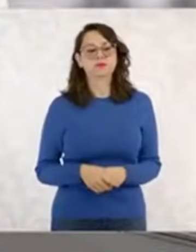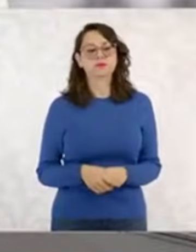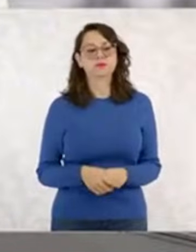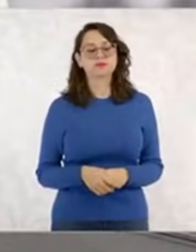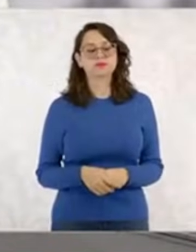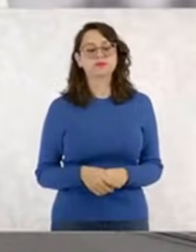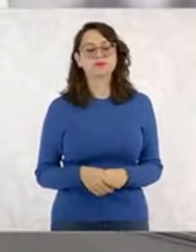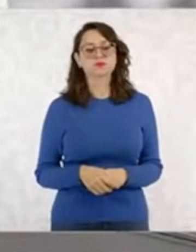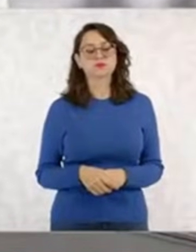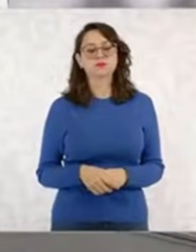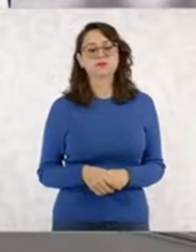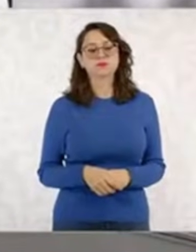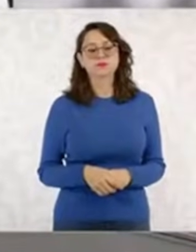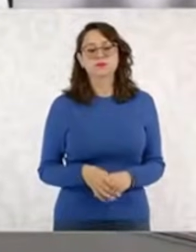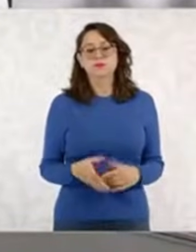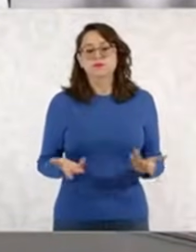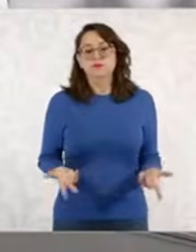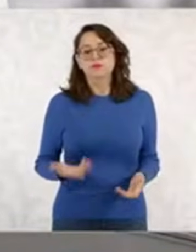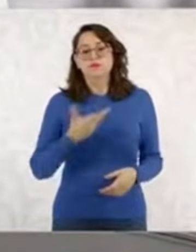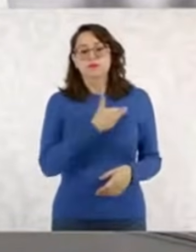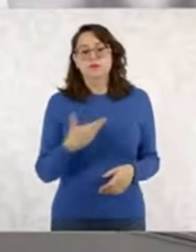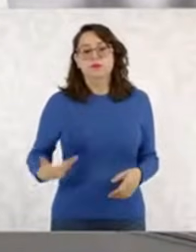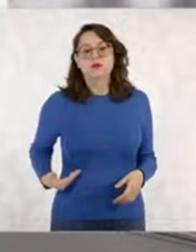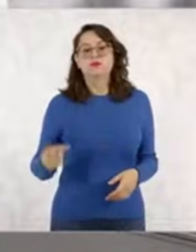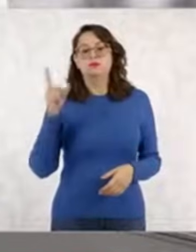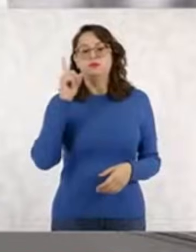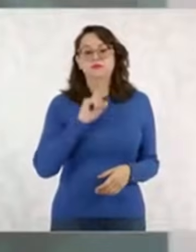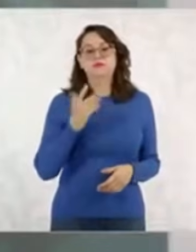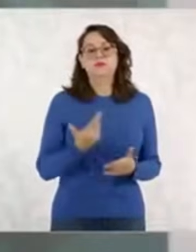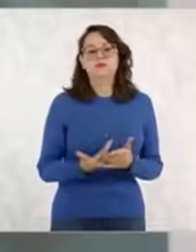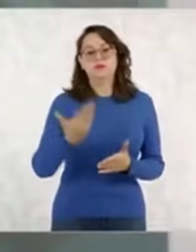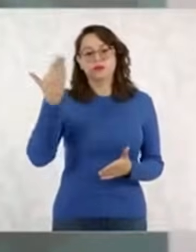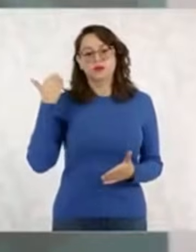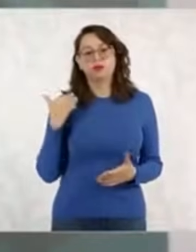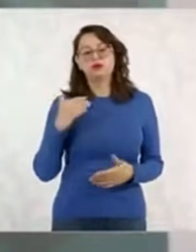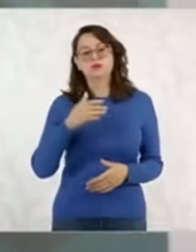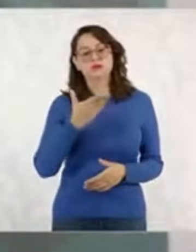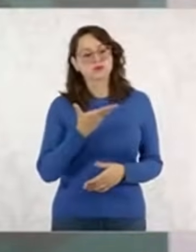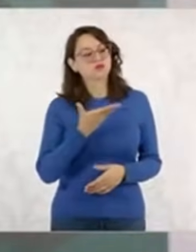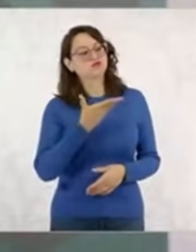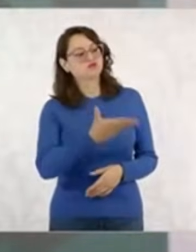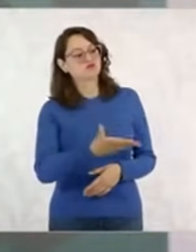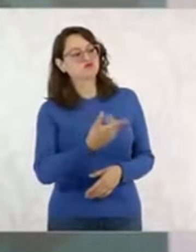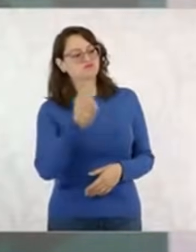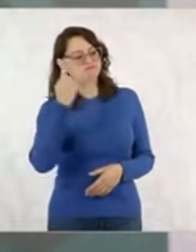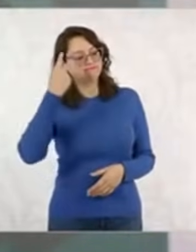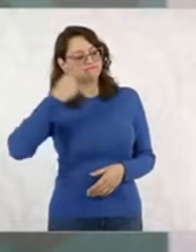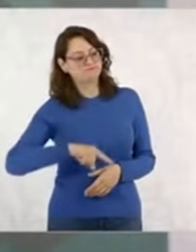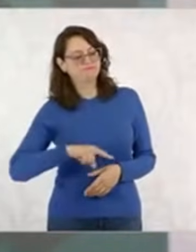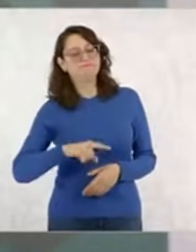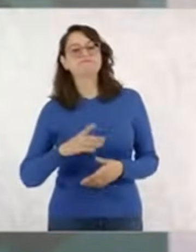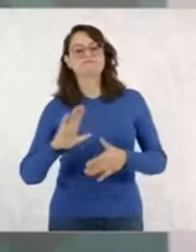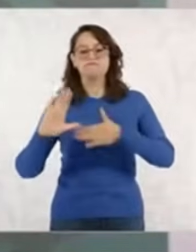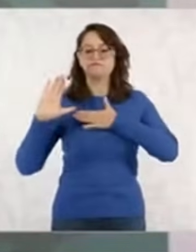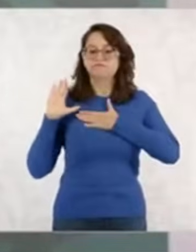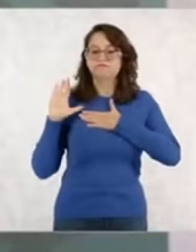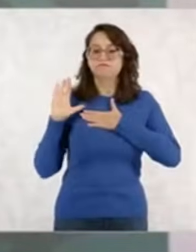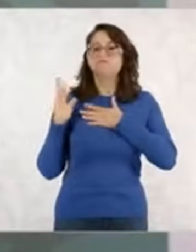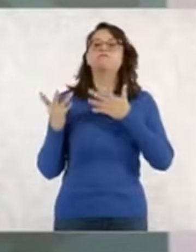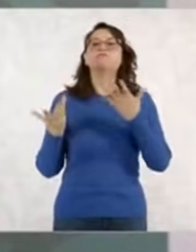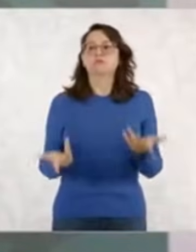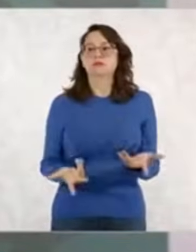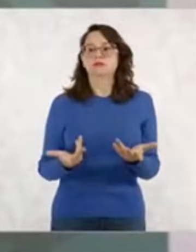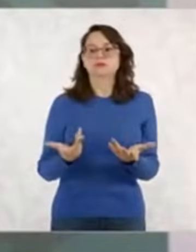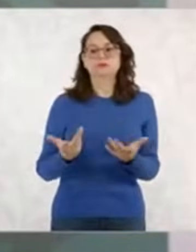Presidenta, que usted, como nos dio la instrucción, asumió ese compromiso y también nos pidió que en